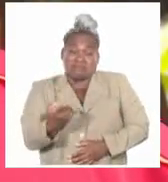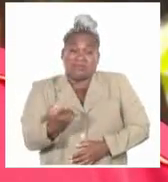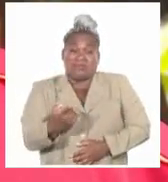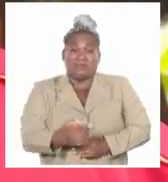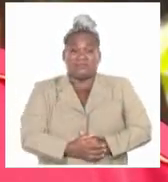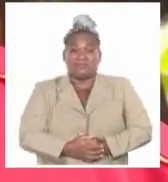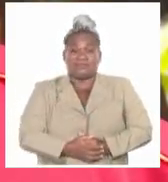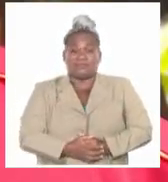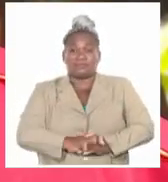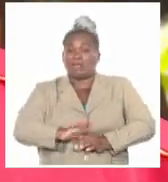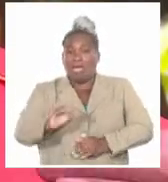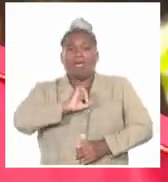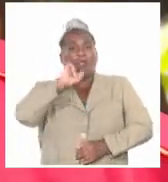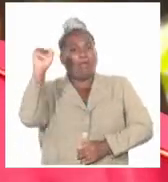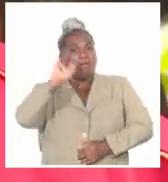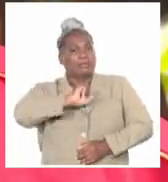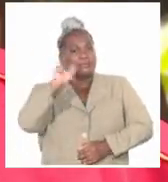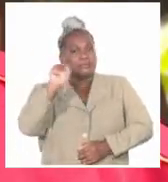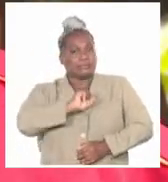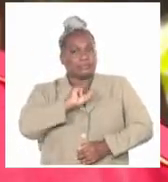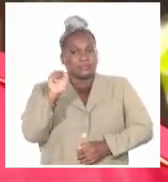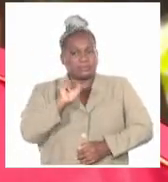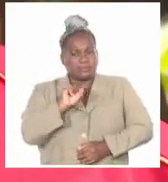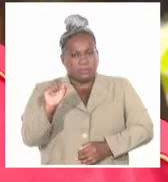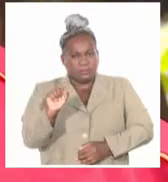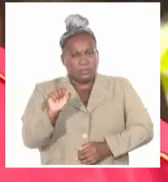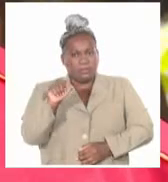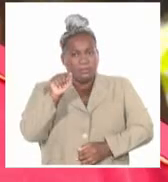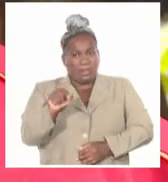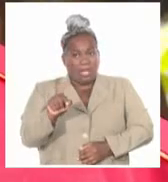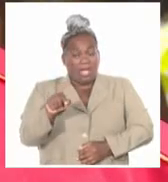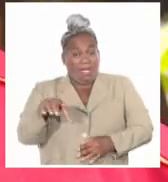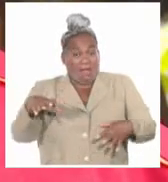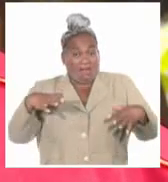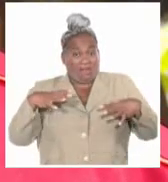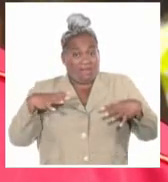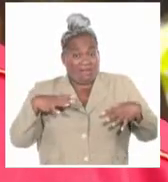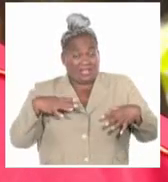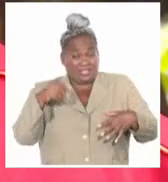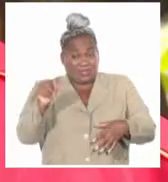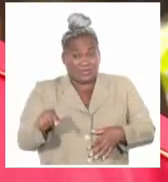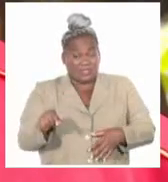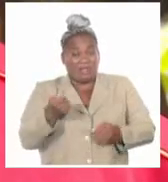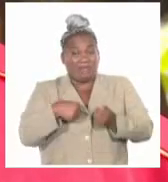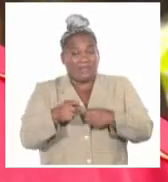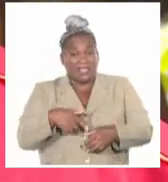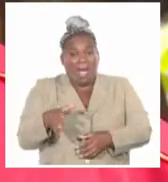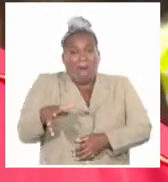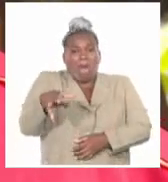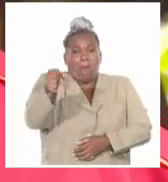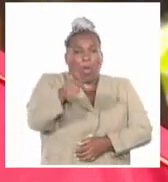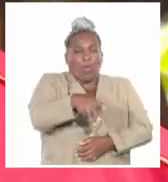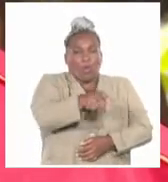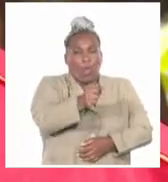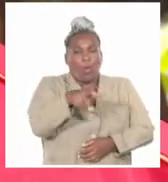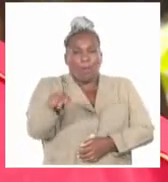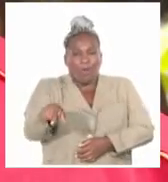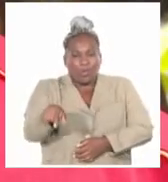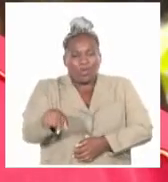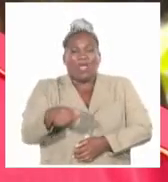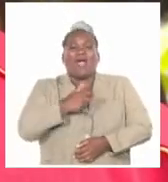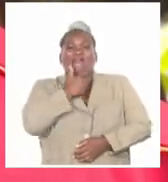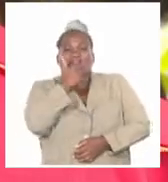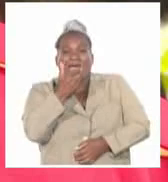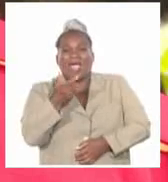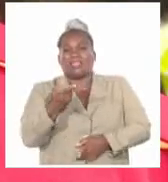ello logramos que además de eso a cada vacacionista se le vendiera un módulo. Un módulo con vianda, fruta y vegetales que fue de